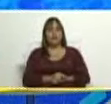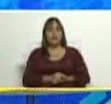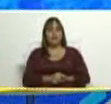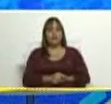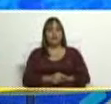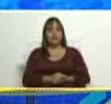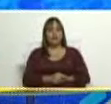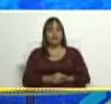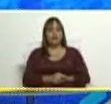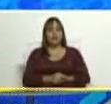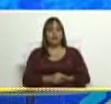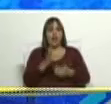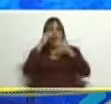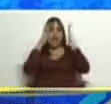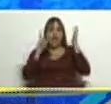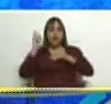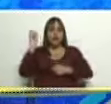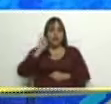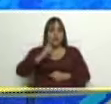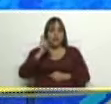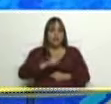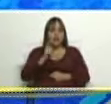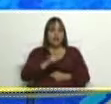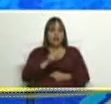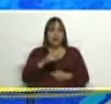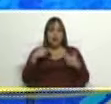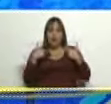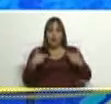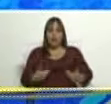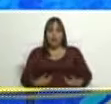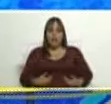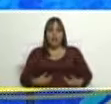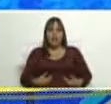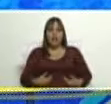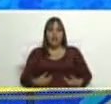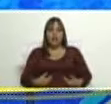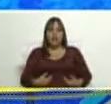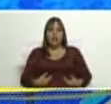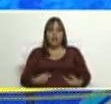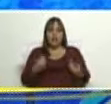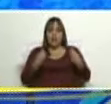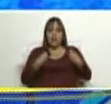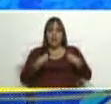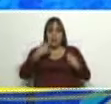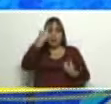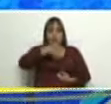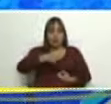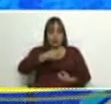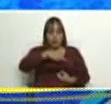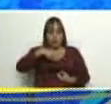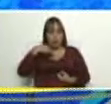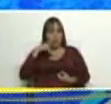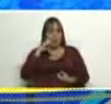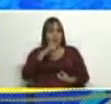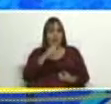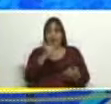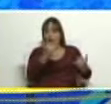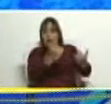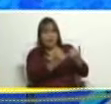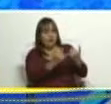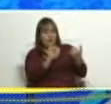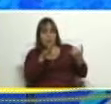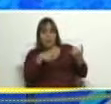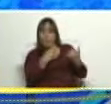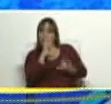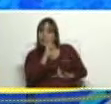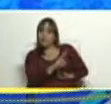atención a necesidades humanas y bienestar personal que nosotros vemos. Los apellidos no lo pueden ver, nunca